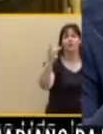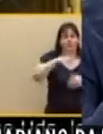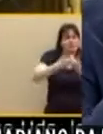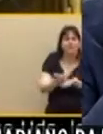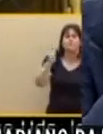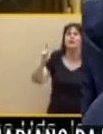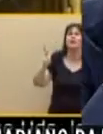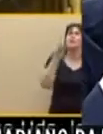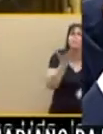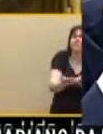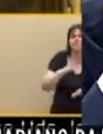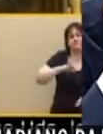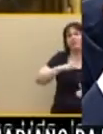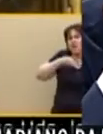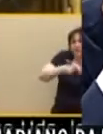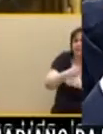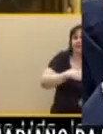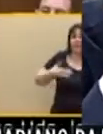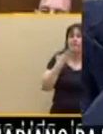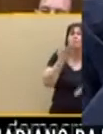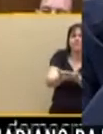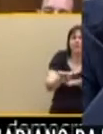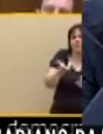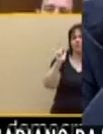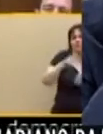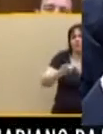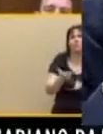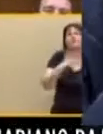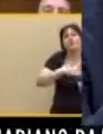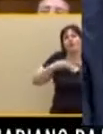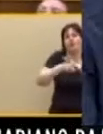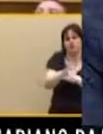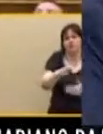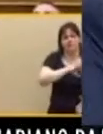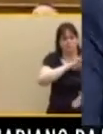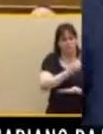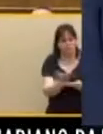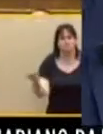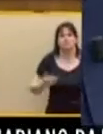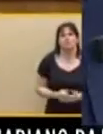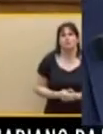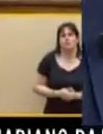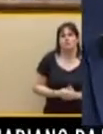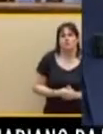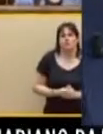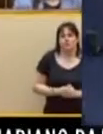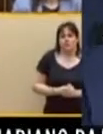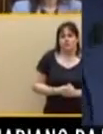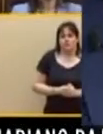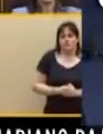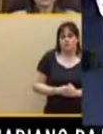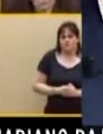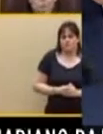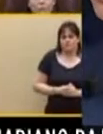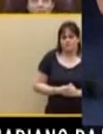que y ustedes dejen de gobernar bueno que deje de correr el pp